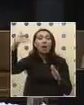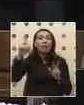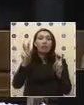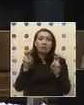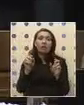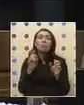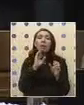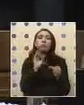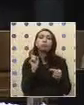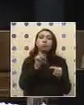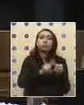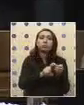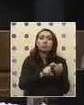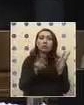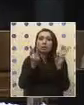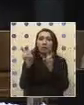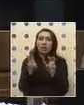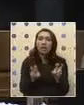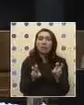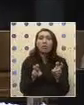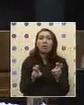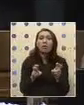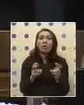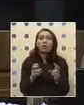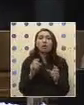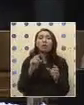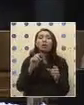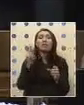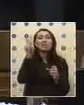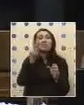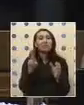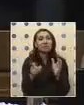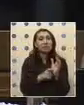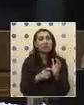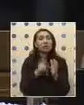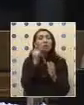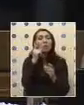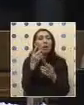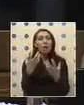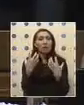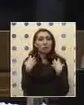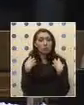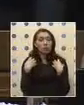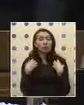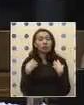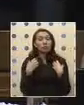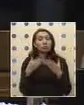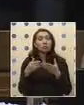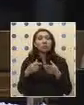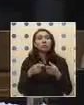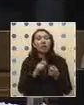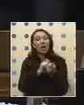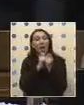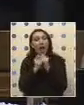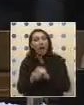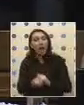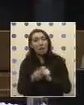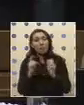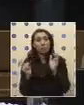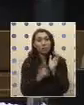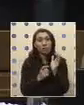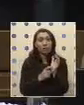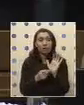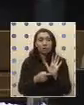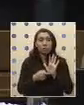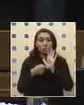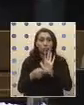los temas asociados a la facultad de impuestos internos. El corazón del cambio tributario acá que se